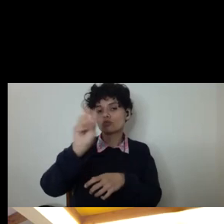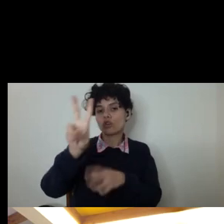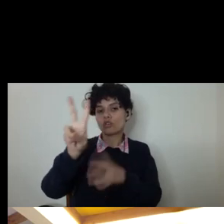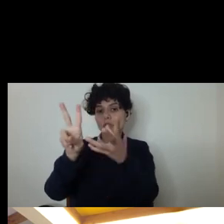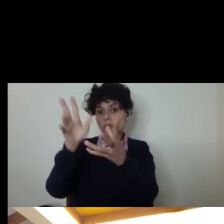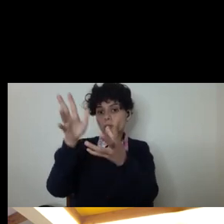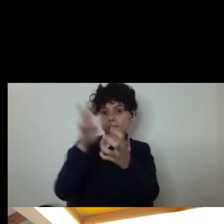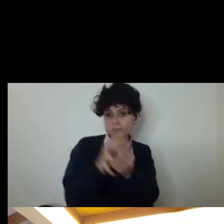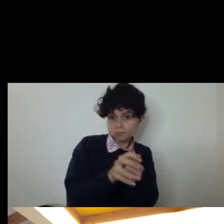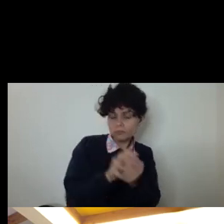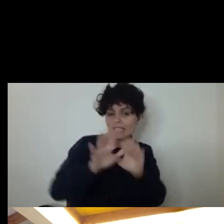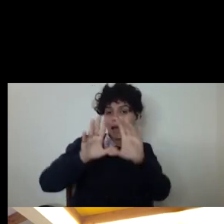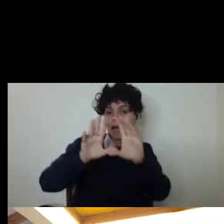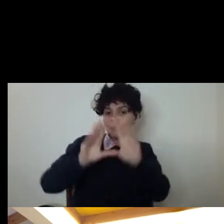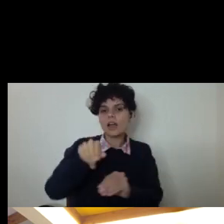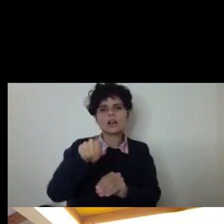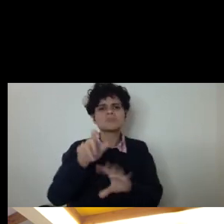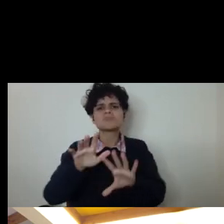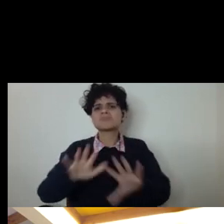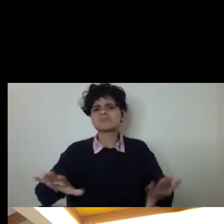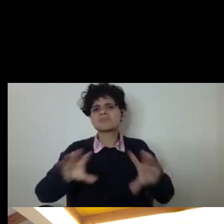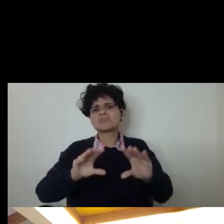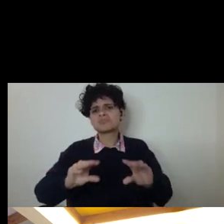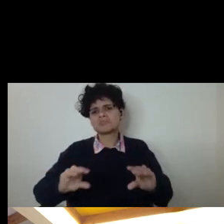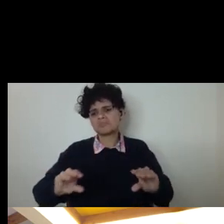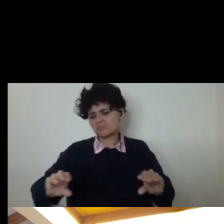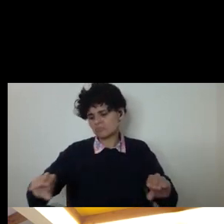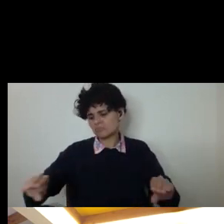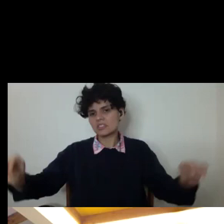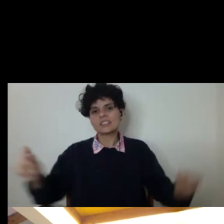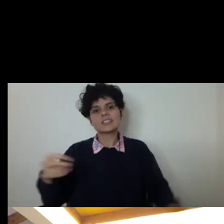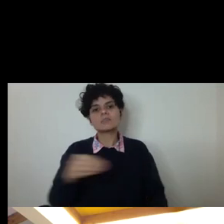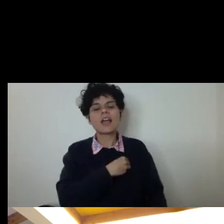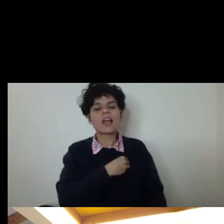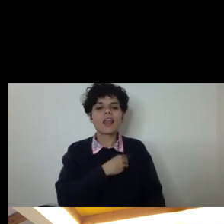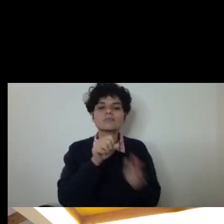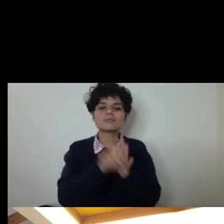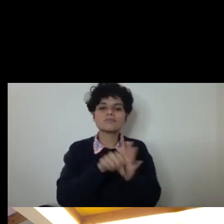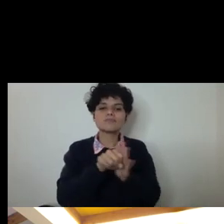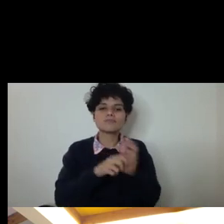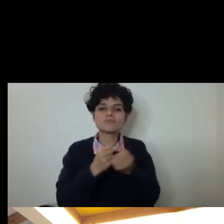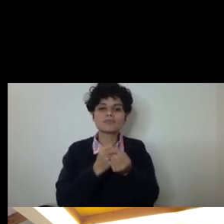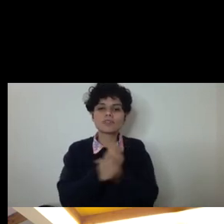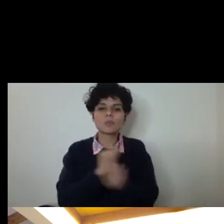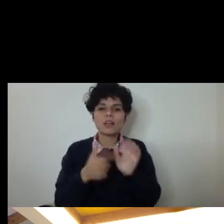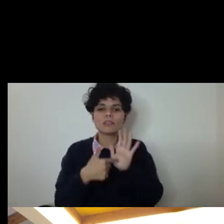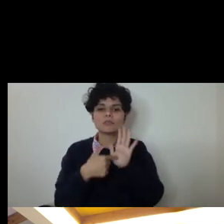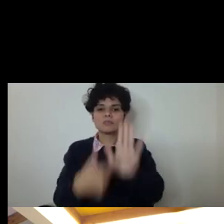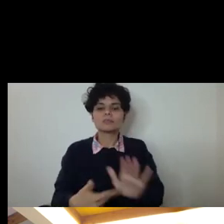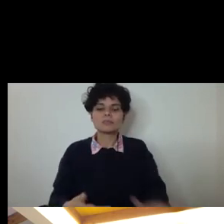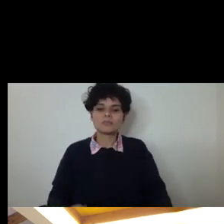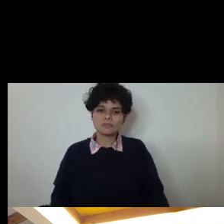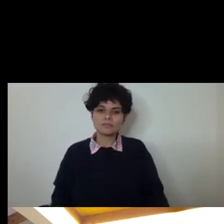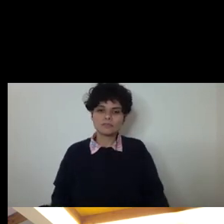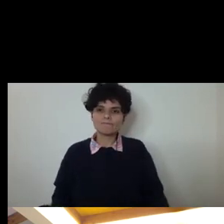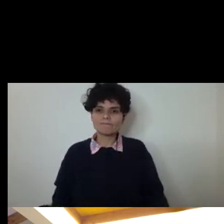en respuesta a la estimulación de campo. Lo siento mucho no haberles podido mostrar las películas porque son realmente muy lindas y son